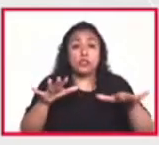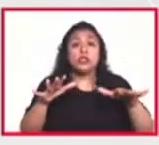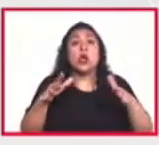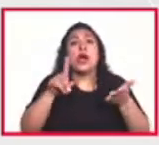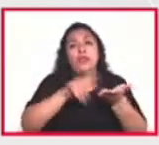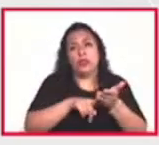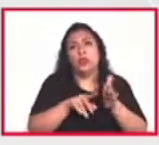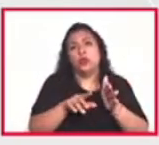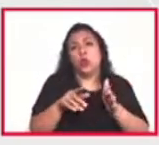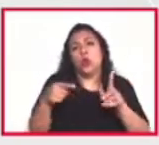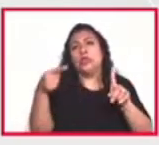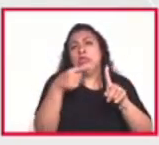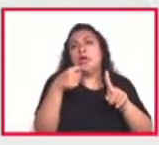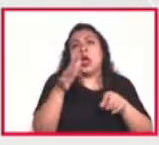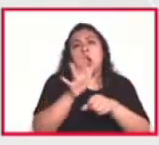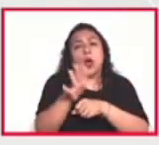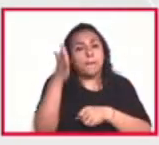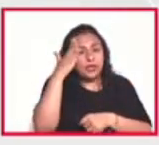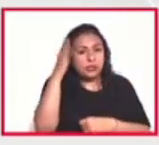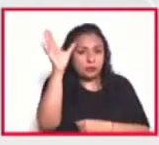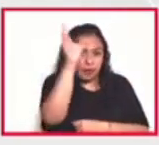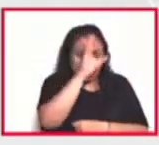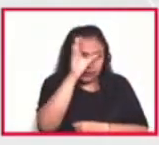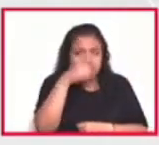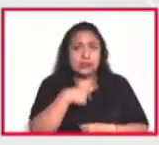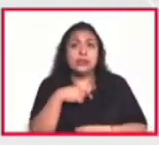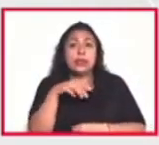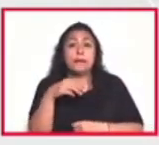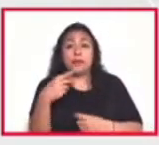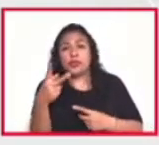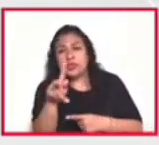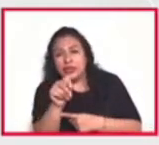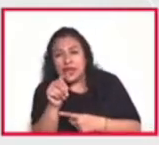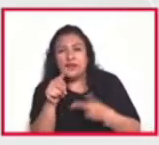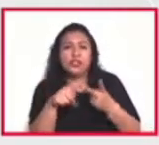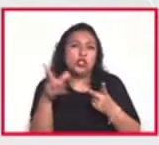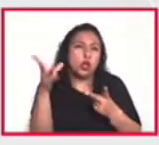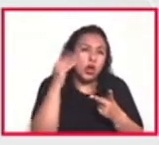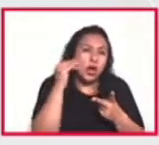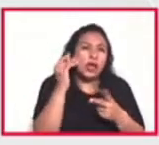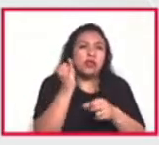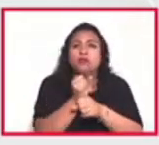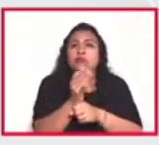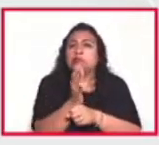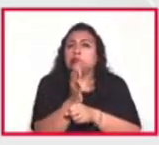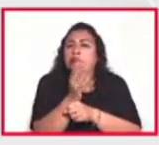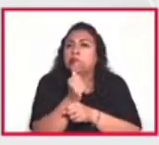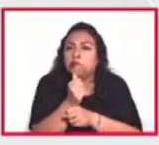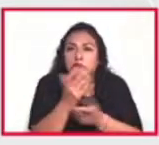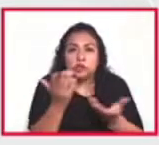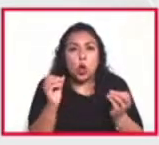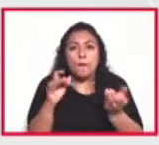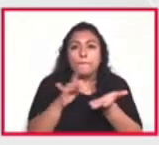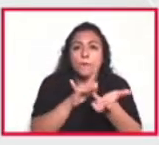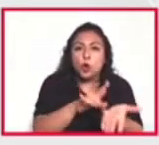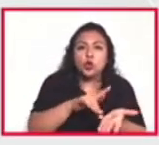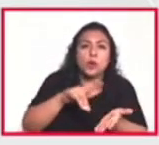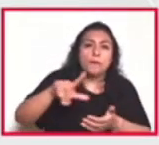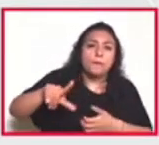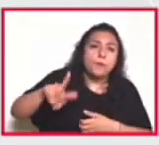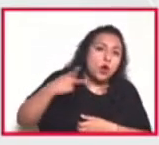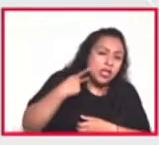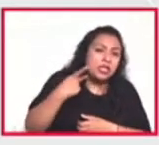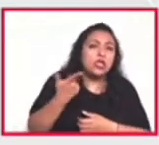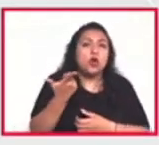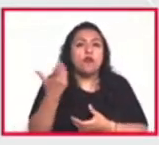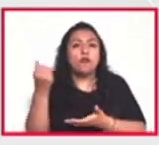ciencia. Los medios públicos no han sido capaces o no han tenido el apoyo político y financiero para